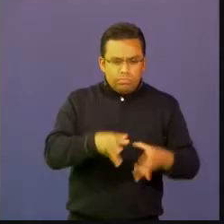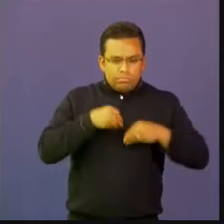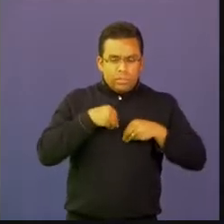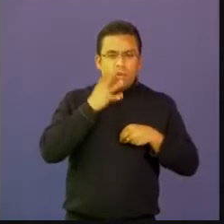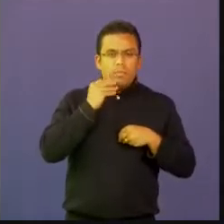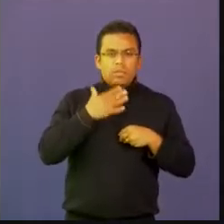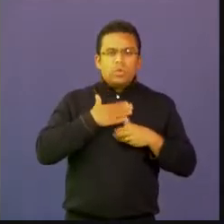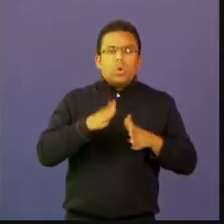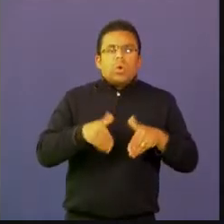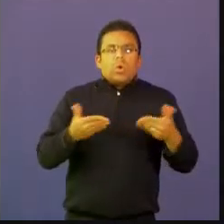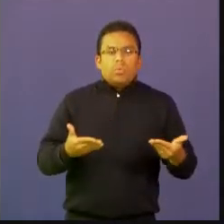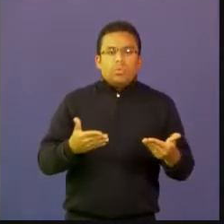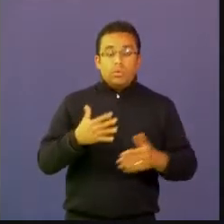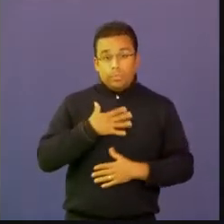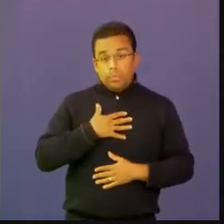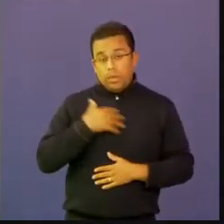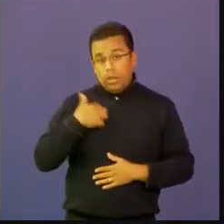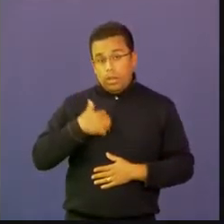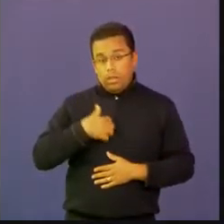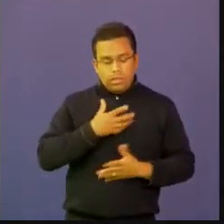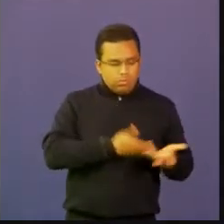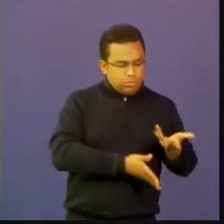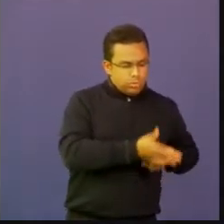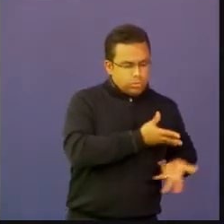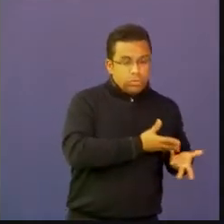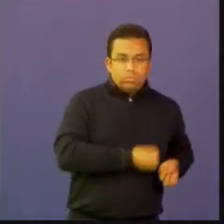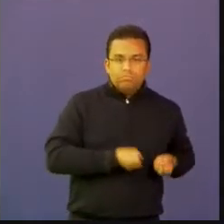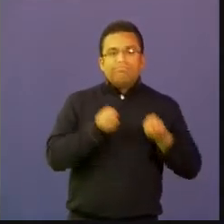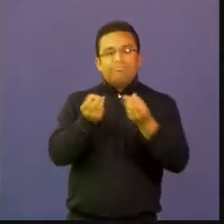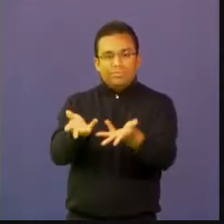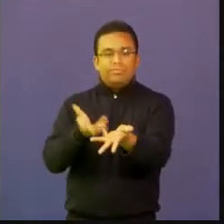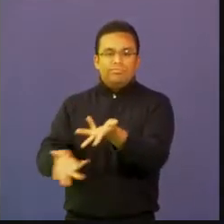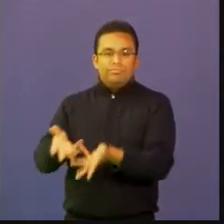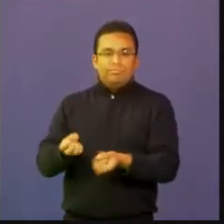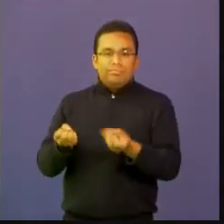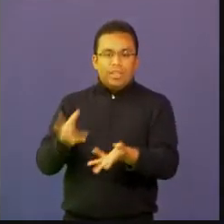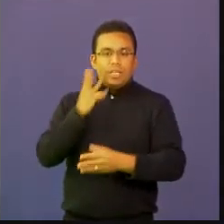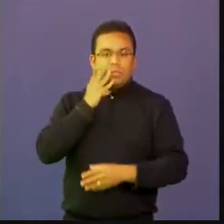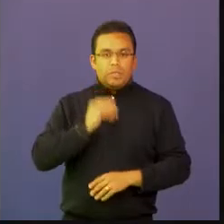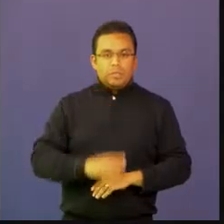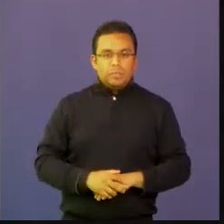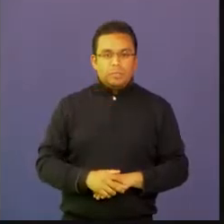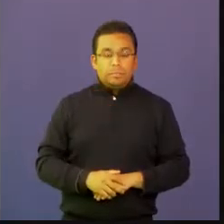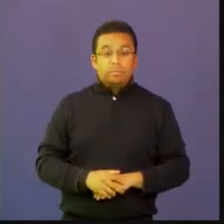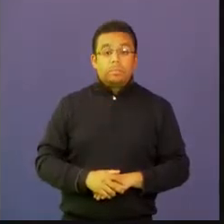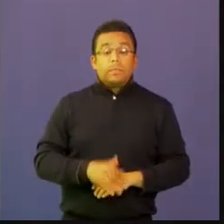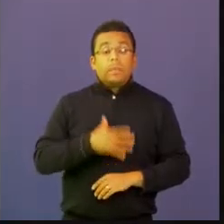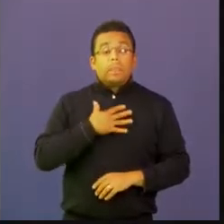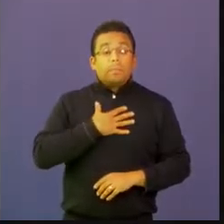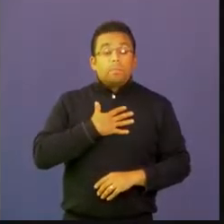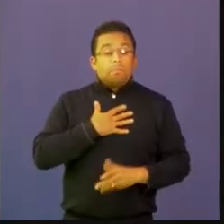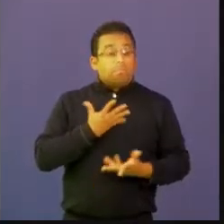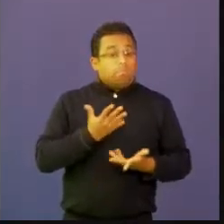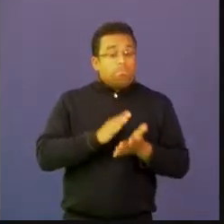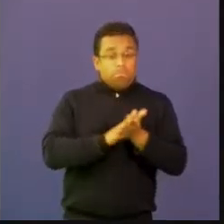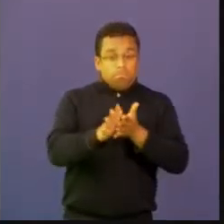Argentina? Y sería interesante compartir con ustedes. Mi idea es contarles acerca de